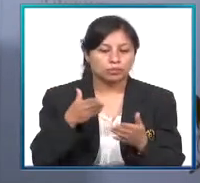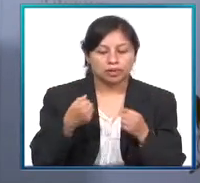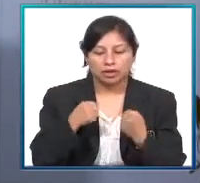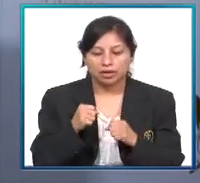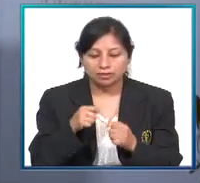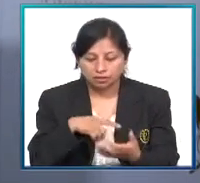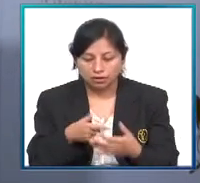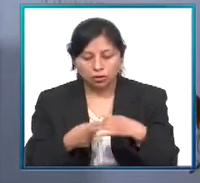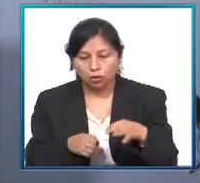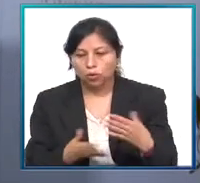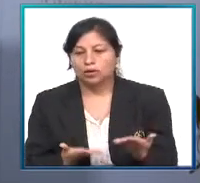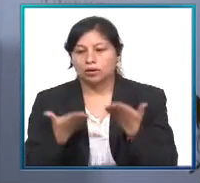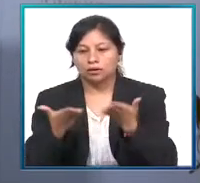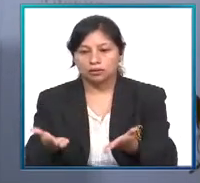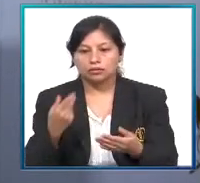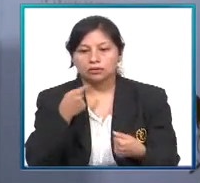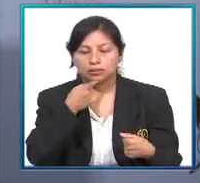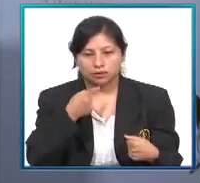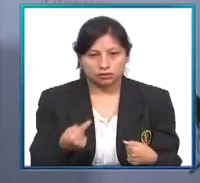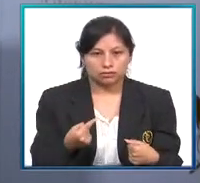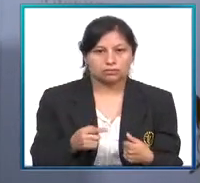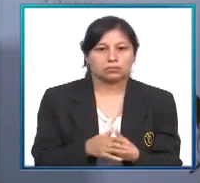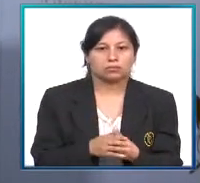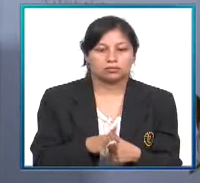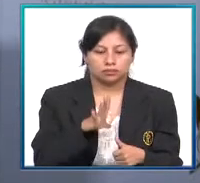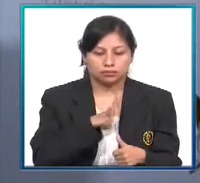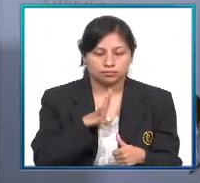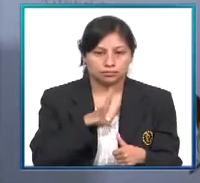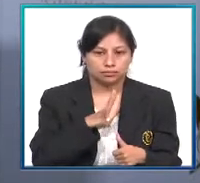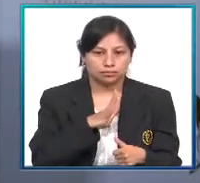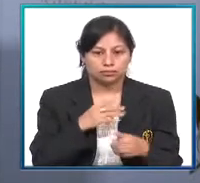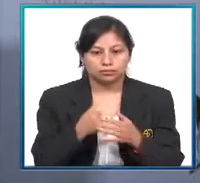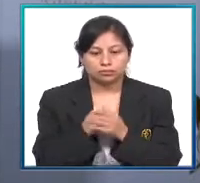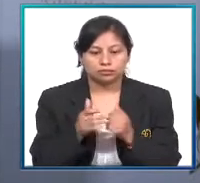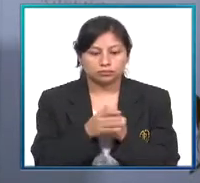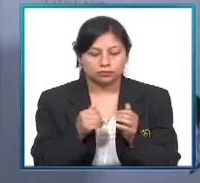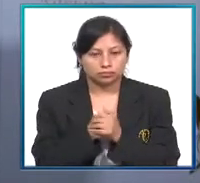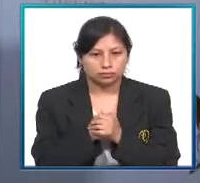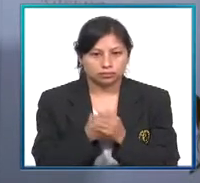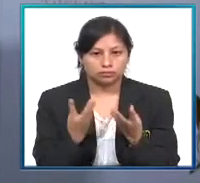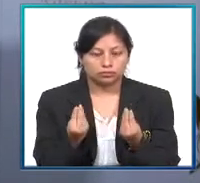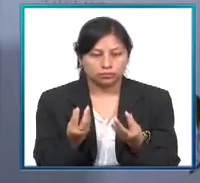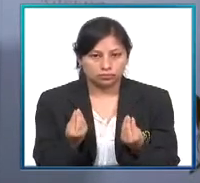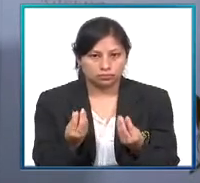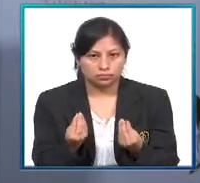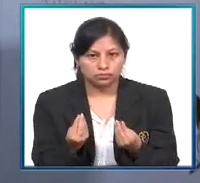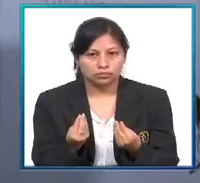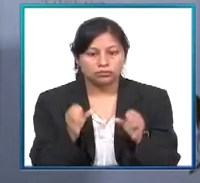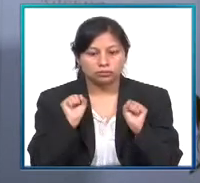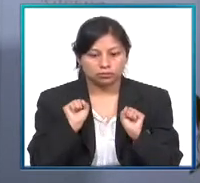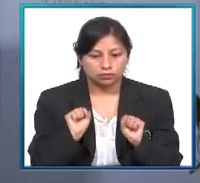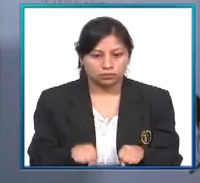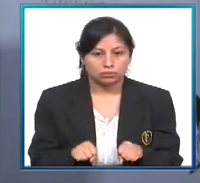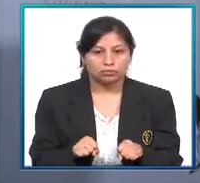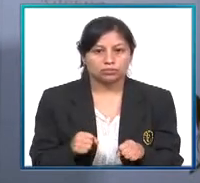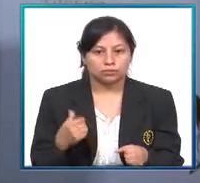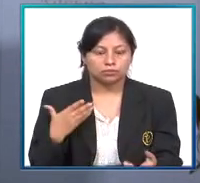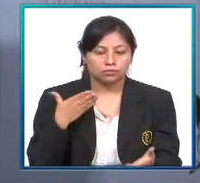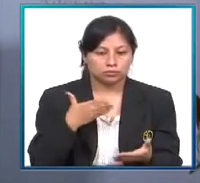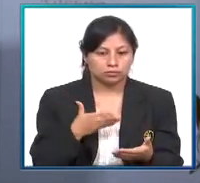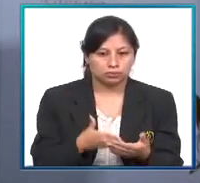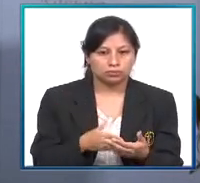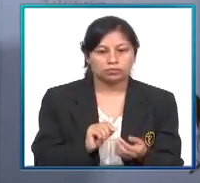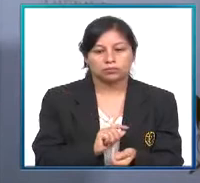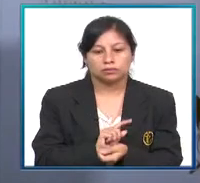trámite. Muchos de estos jubilados han manifestado que tienen pena y miedo de poder estar haciendo